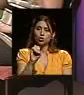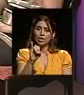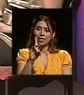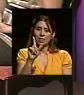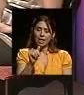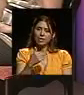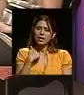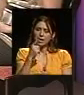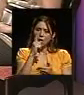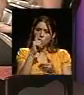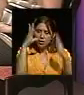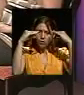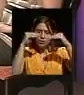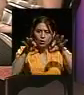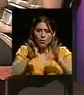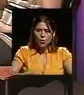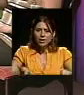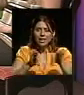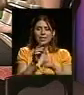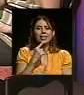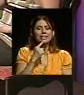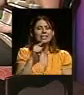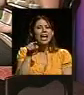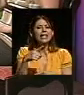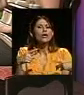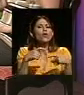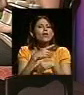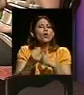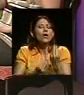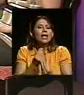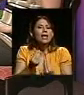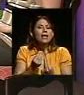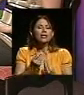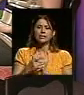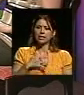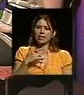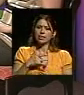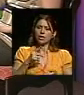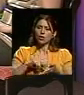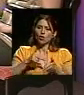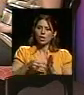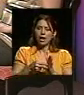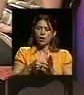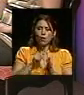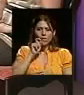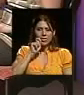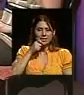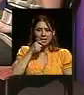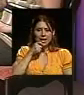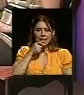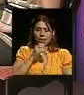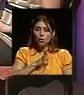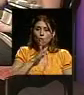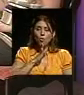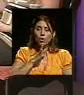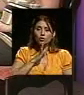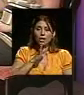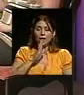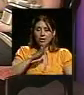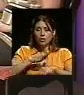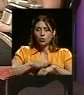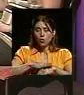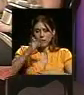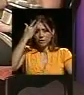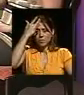las cuestiones ahí complejas es el sentido de la confidencialidad cuando se habla sobre VIH, porque muchas de las personas